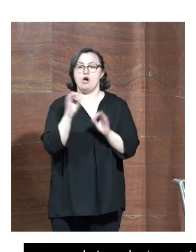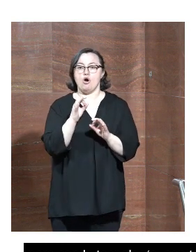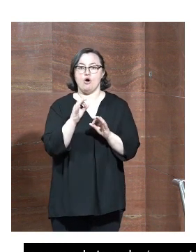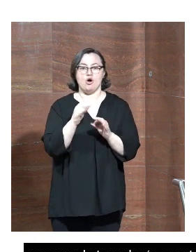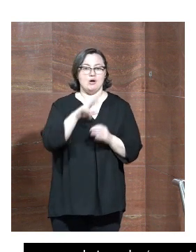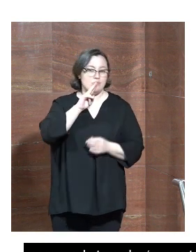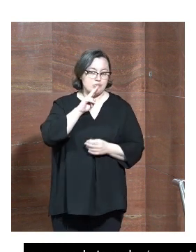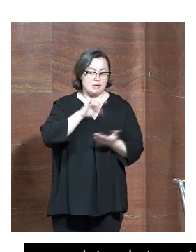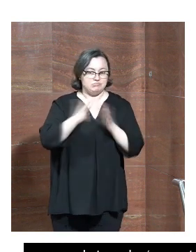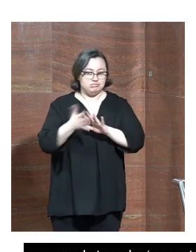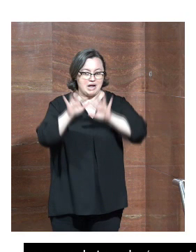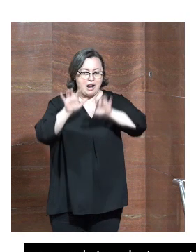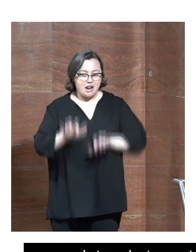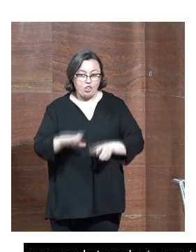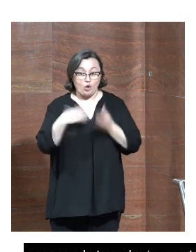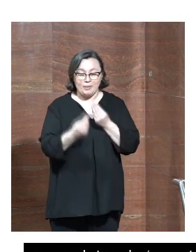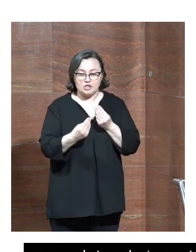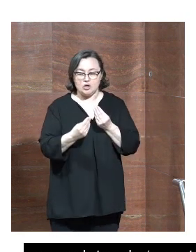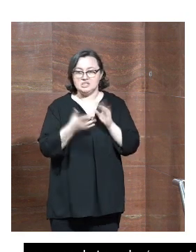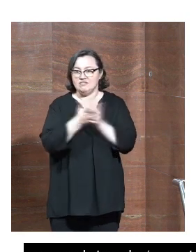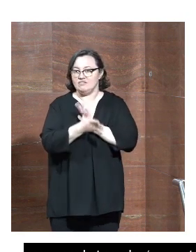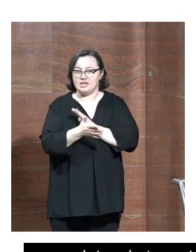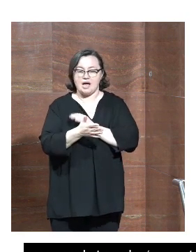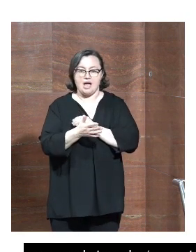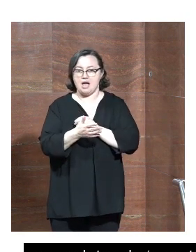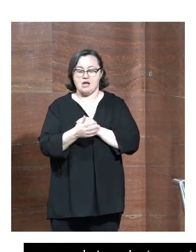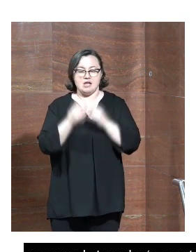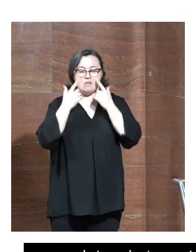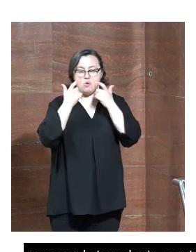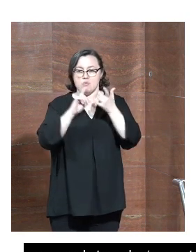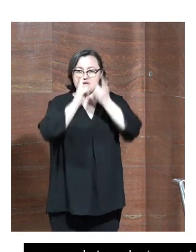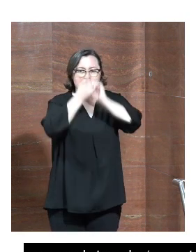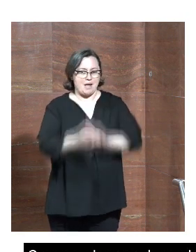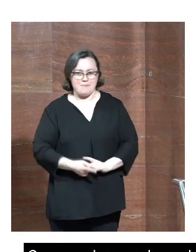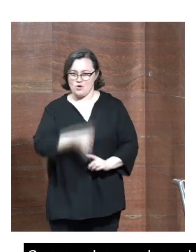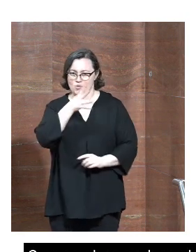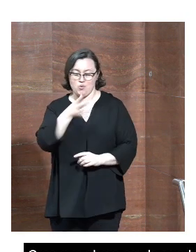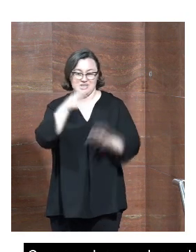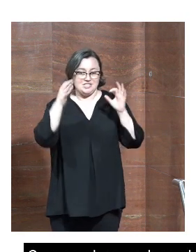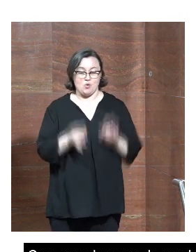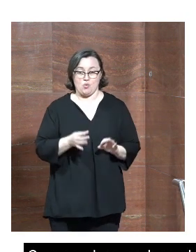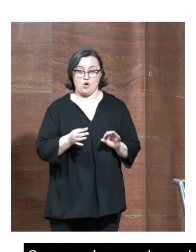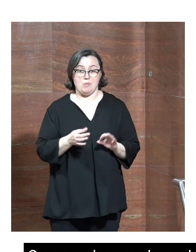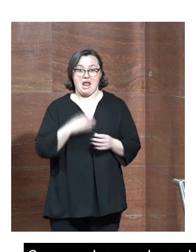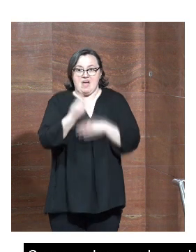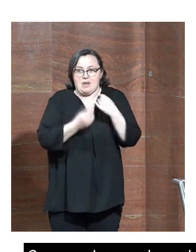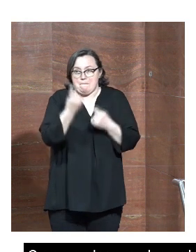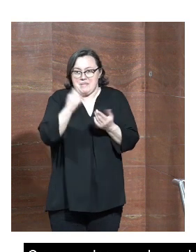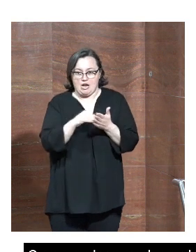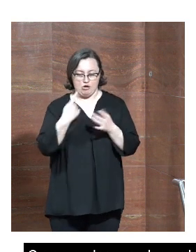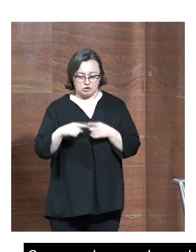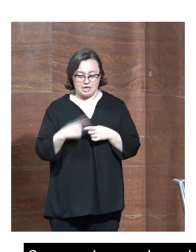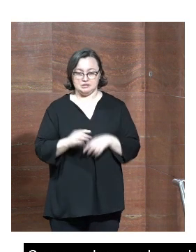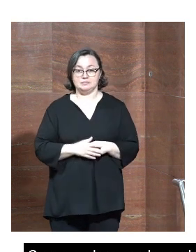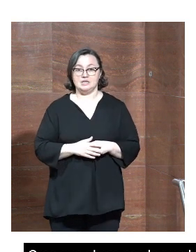la transcripción a digital de un documento ha debido ser un antes y un después, claramente, para la educación y para 100.000 cosas, ¿no?